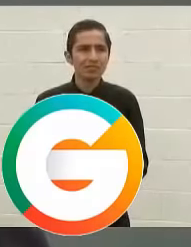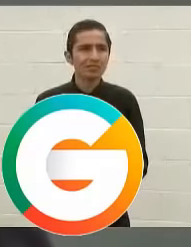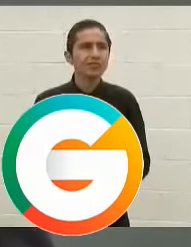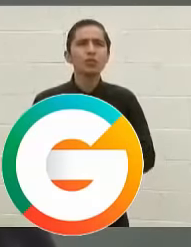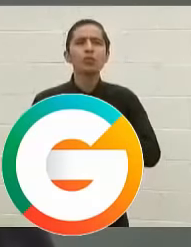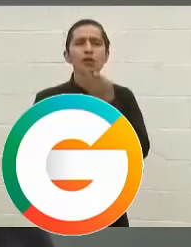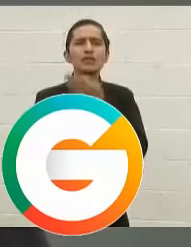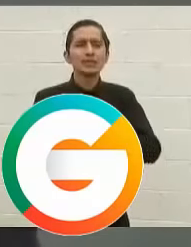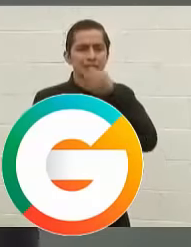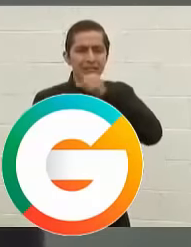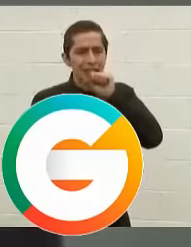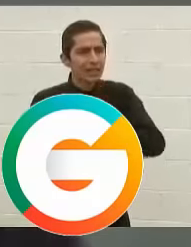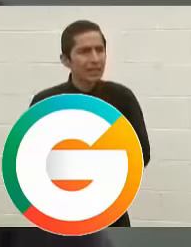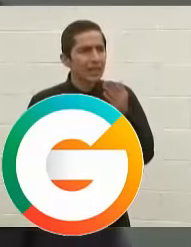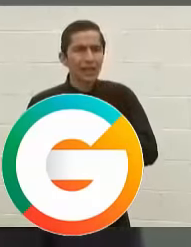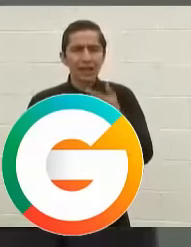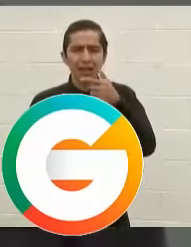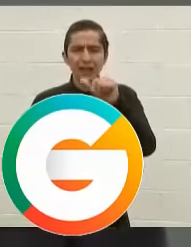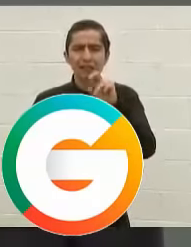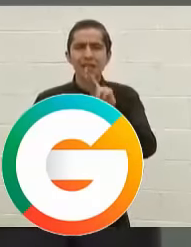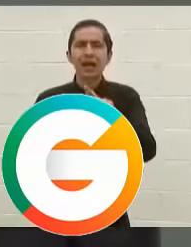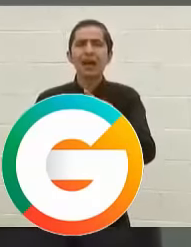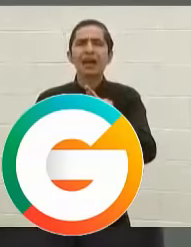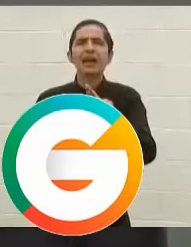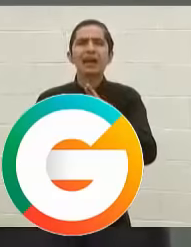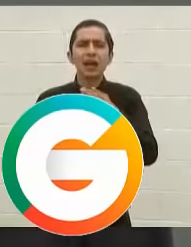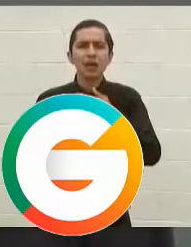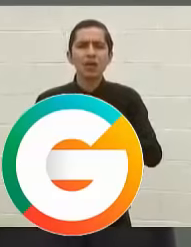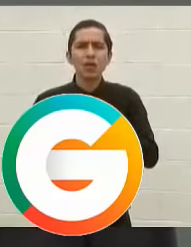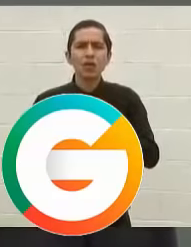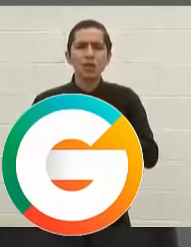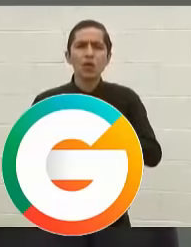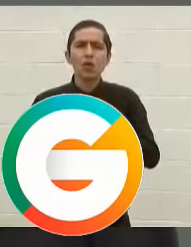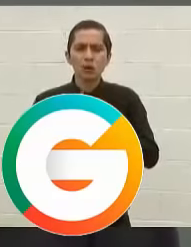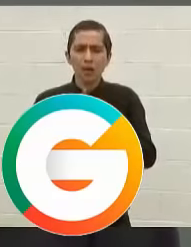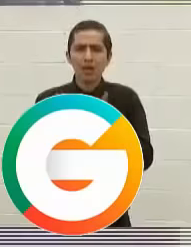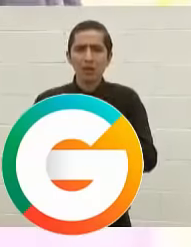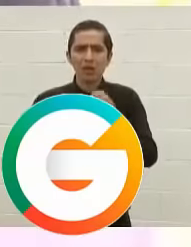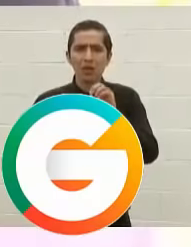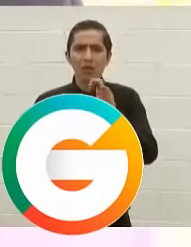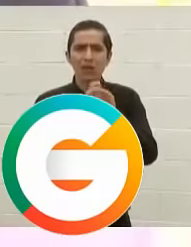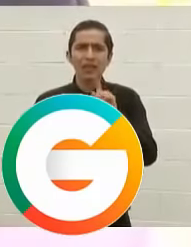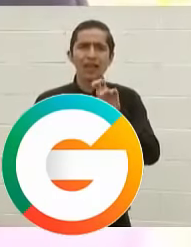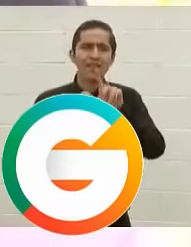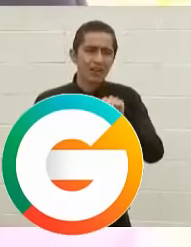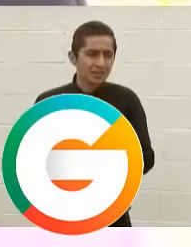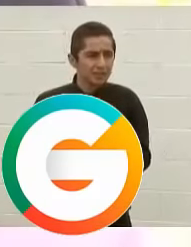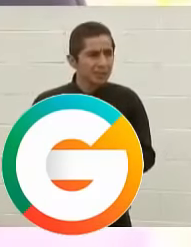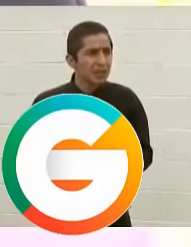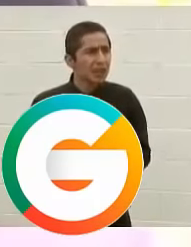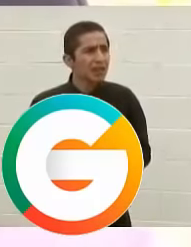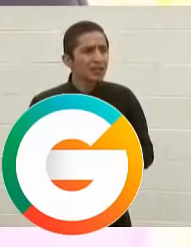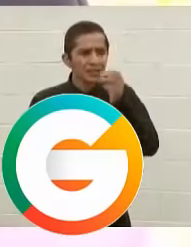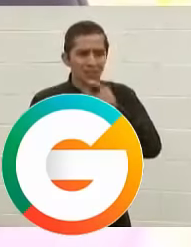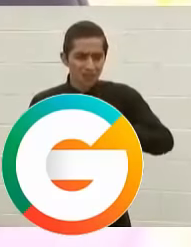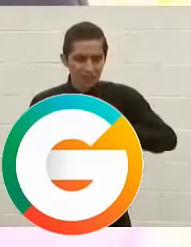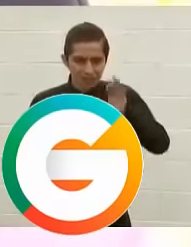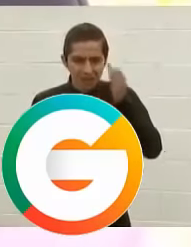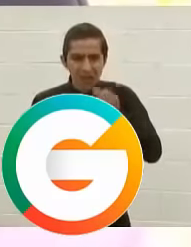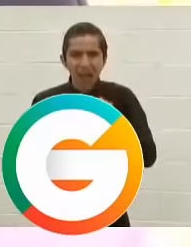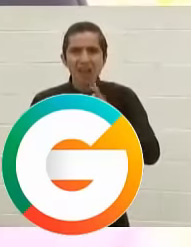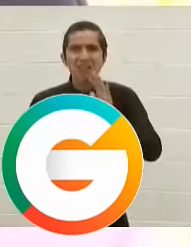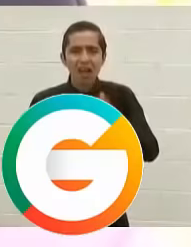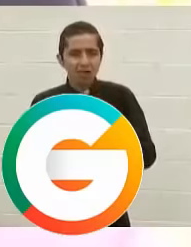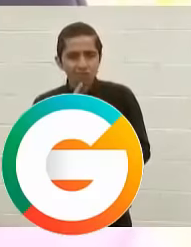Gracias. Buenas tardes, secretario. Gaspar Vela, de la Octava. Preguntarle, estos funcionarios que usted comentaba del gobierno federal que han recibido